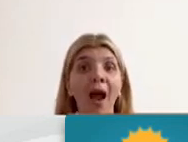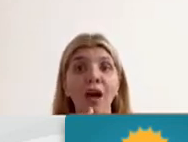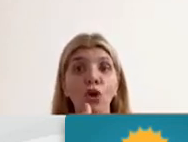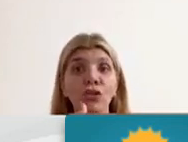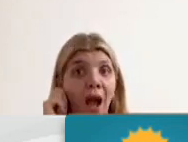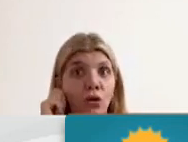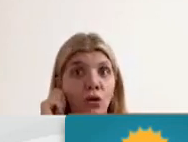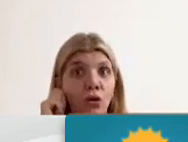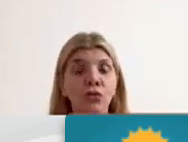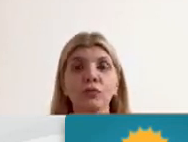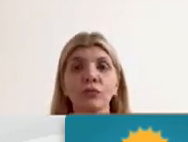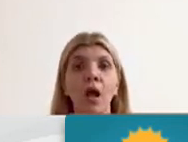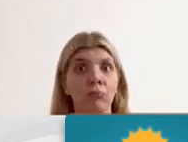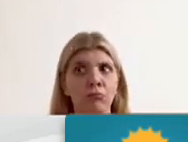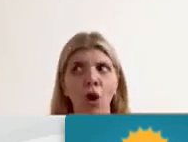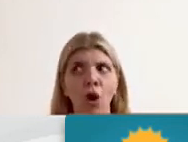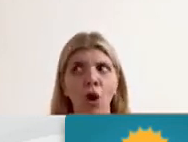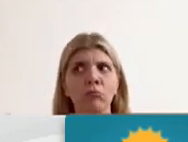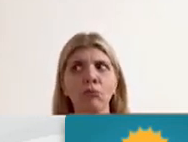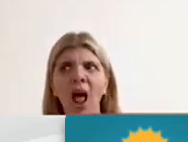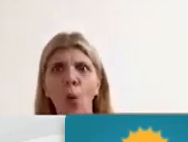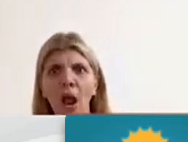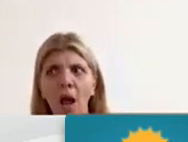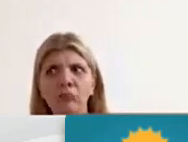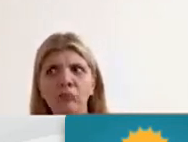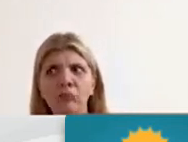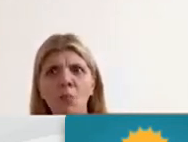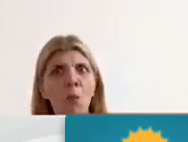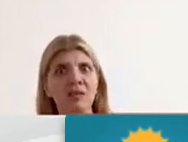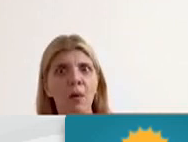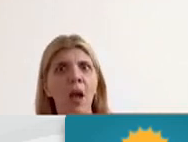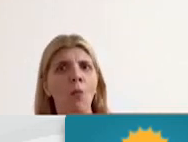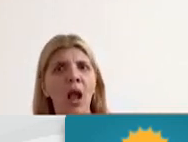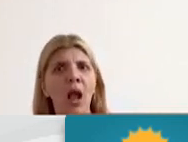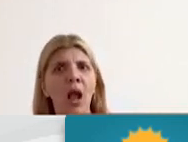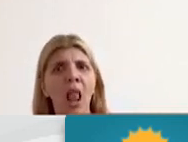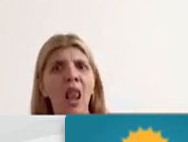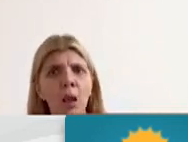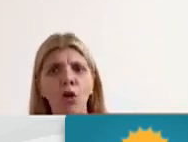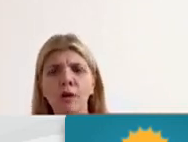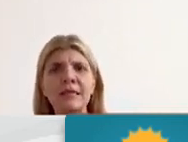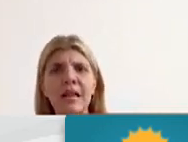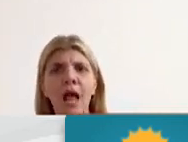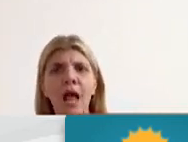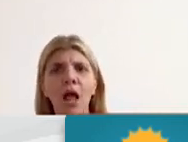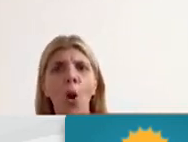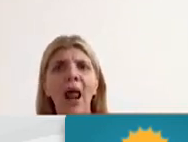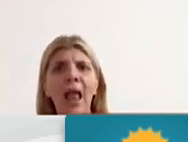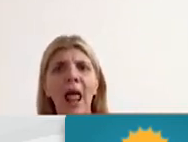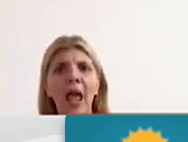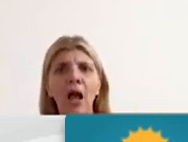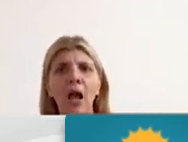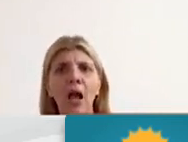gente no sabe que existimos y está bien que así sea y por eso cada vez que podemos difundirlo mejor. Hoy lo que está espectacular para